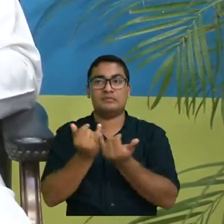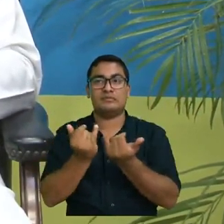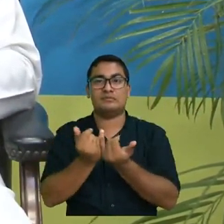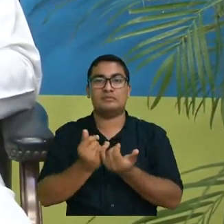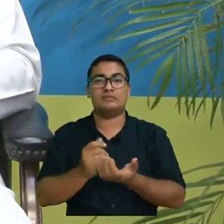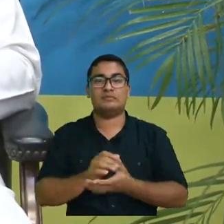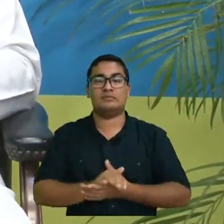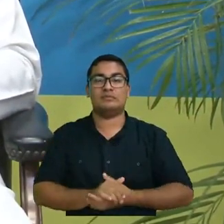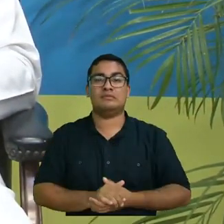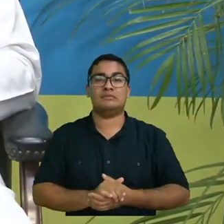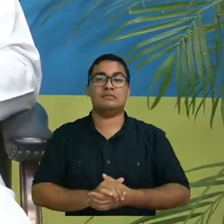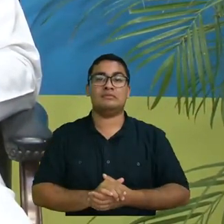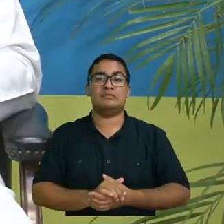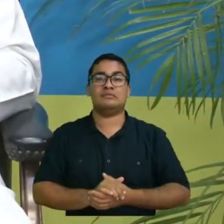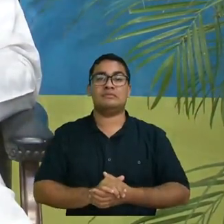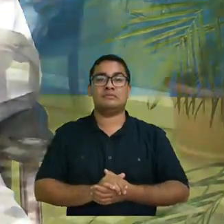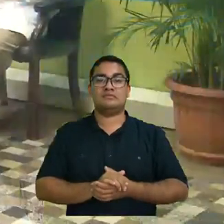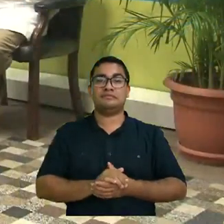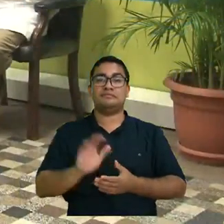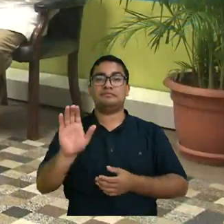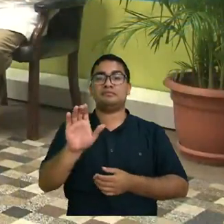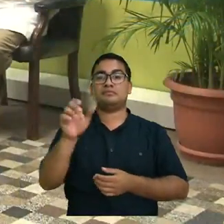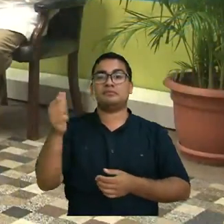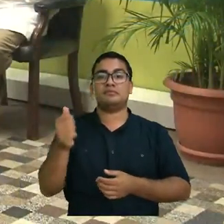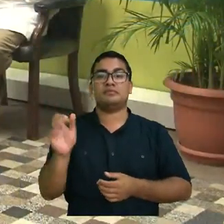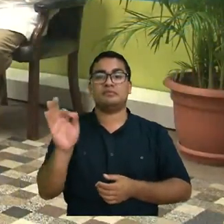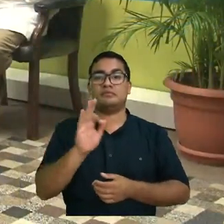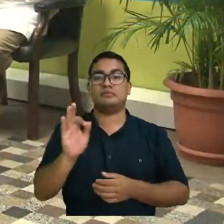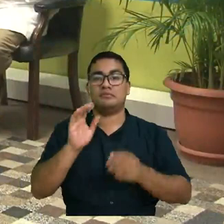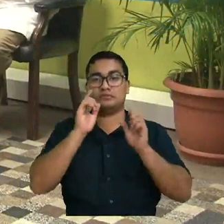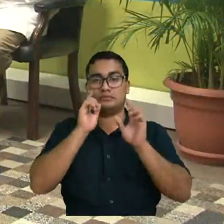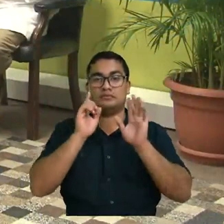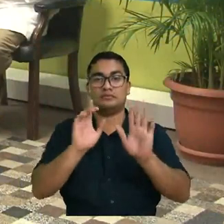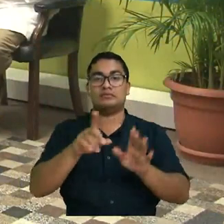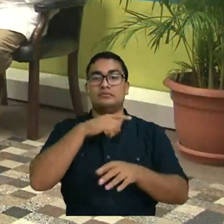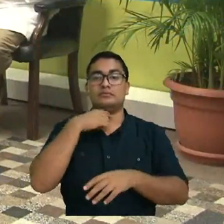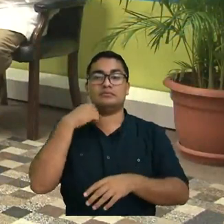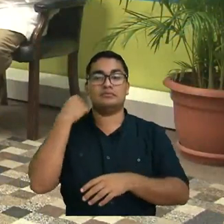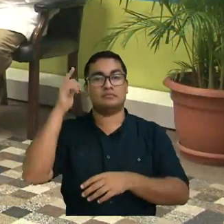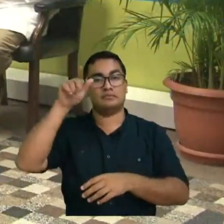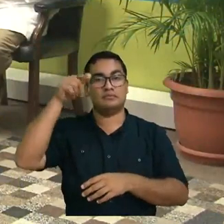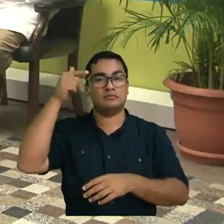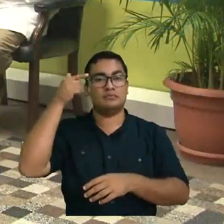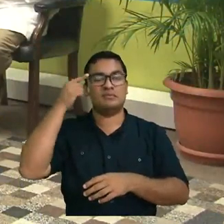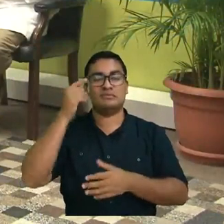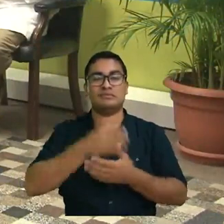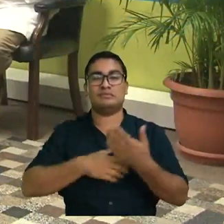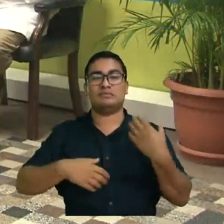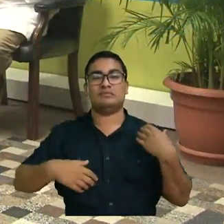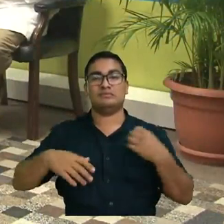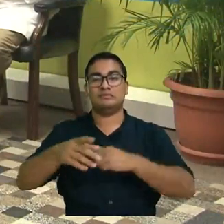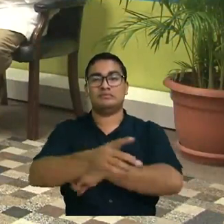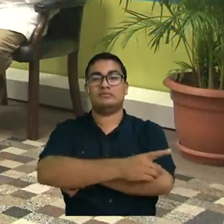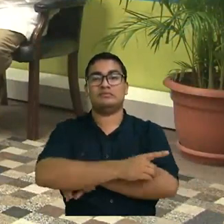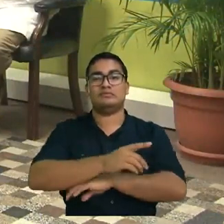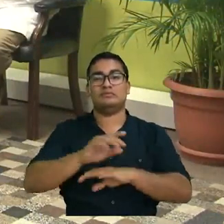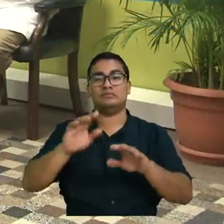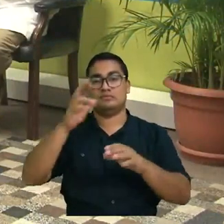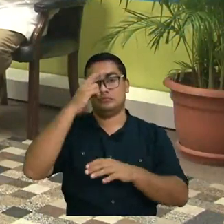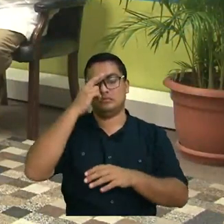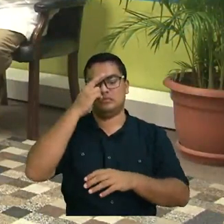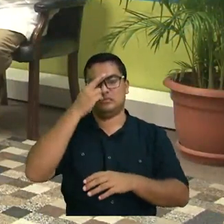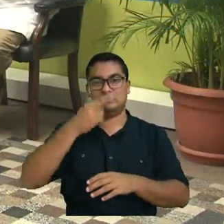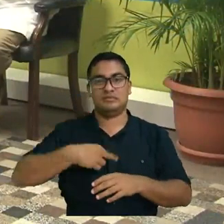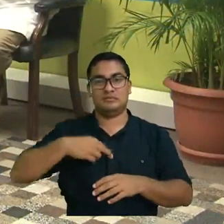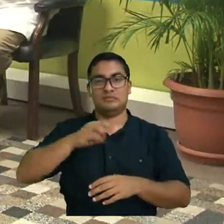limpia. Hablemos también de otra forma de prevención que lo está tomando muy en serio el buen gobierno que preside el comandante Daniel Ortega y las autoridades de salud del